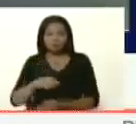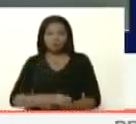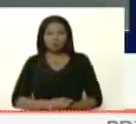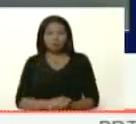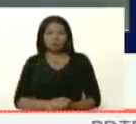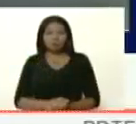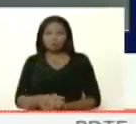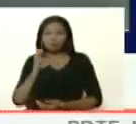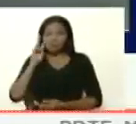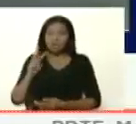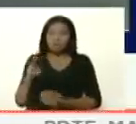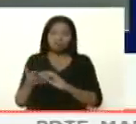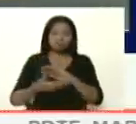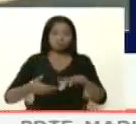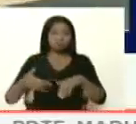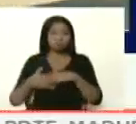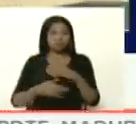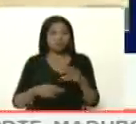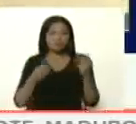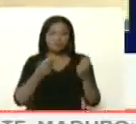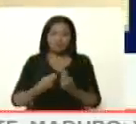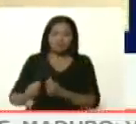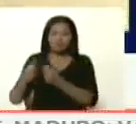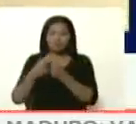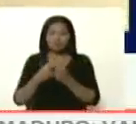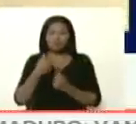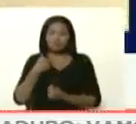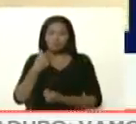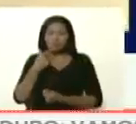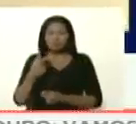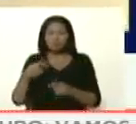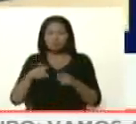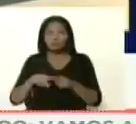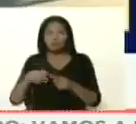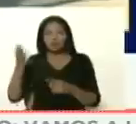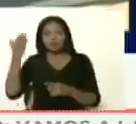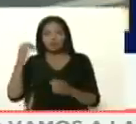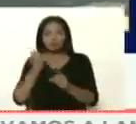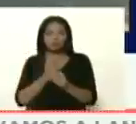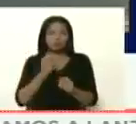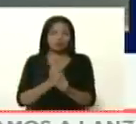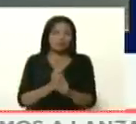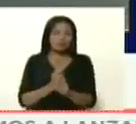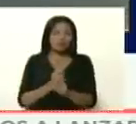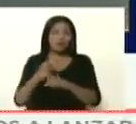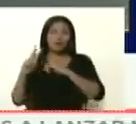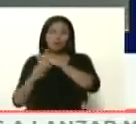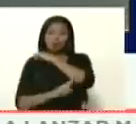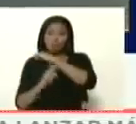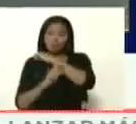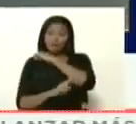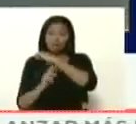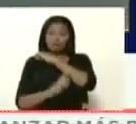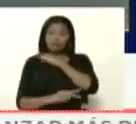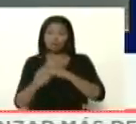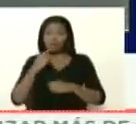de la persecución financiera. Lo he dicho, lo dije ayer a los trabajadores de Conviasa y se lo digo a toda Venezuela.